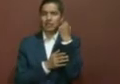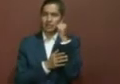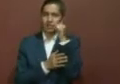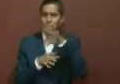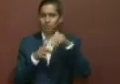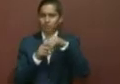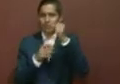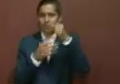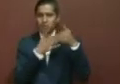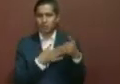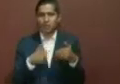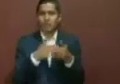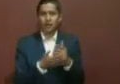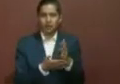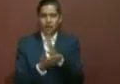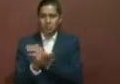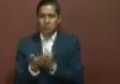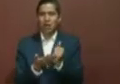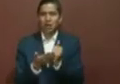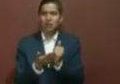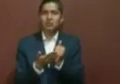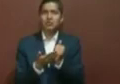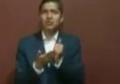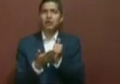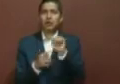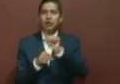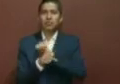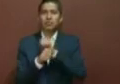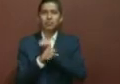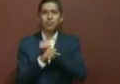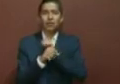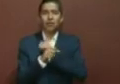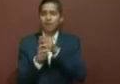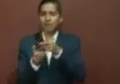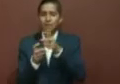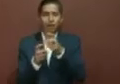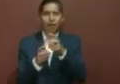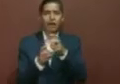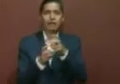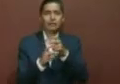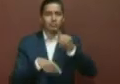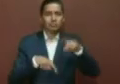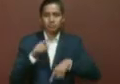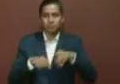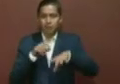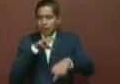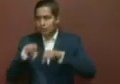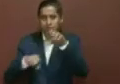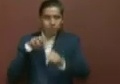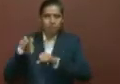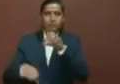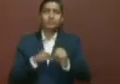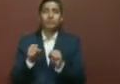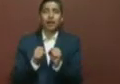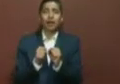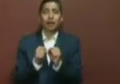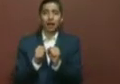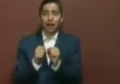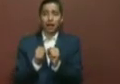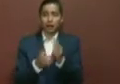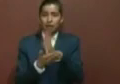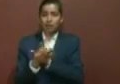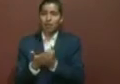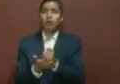septiembre, recuperamos más vehículos que los que se robaron. Este es un dato muy importante que deben